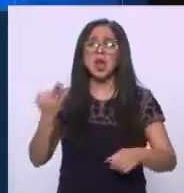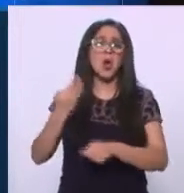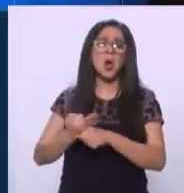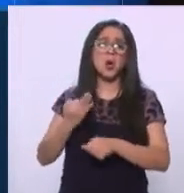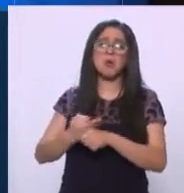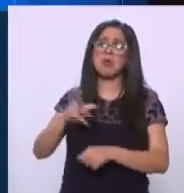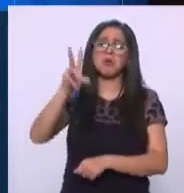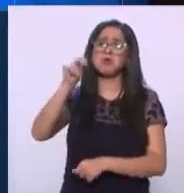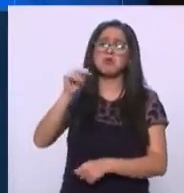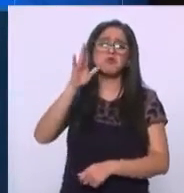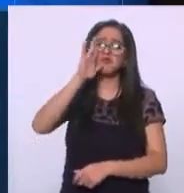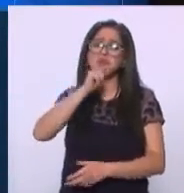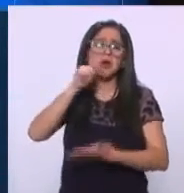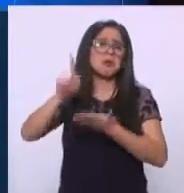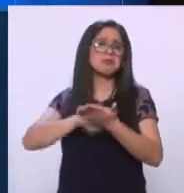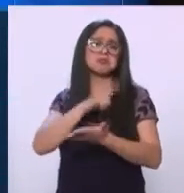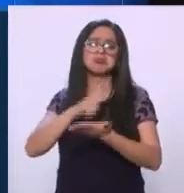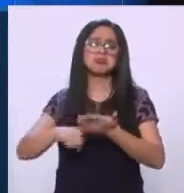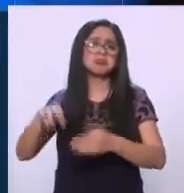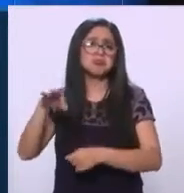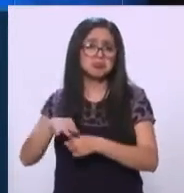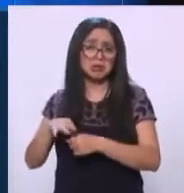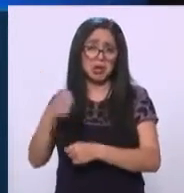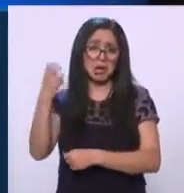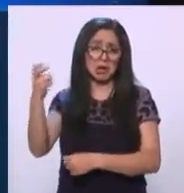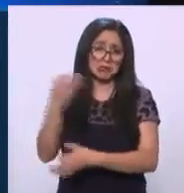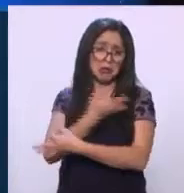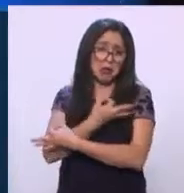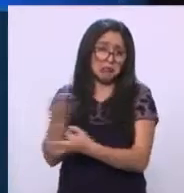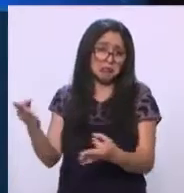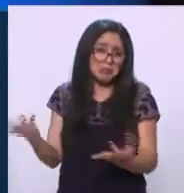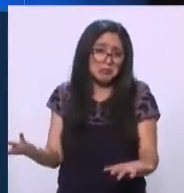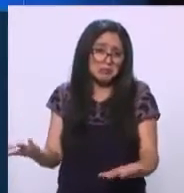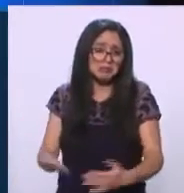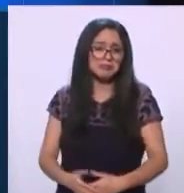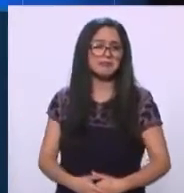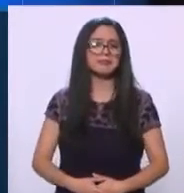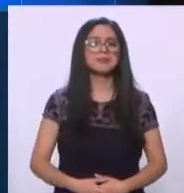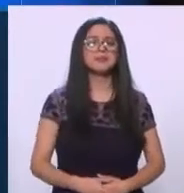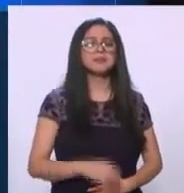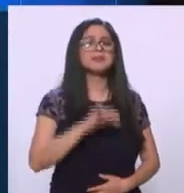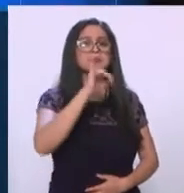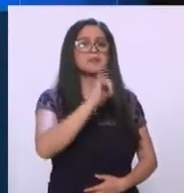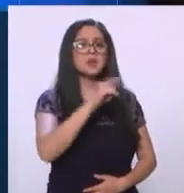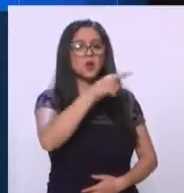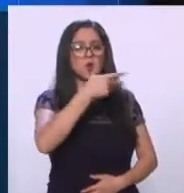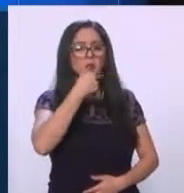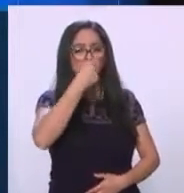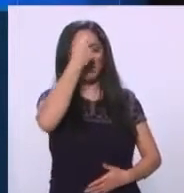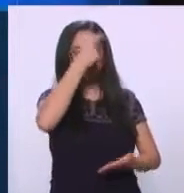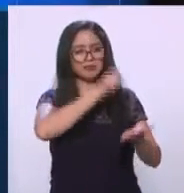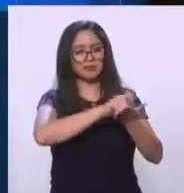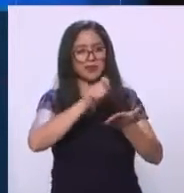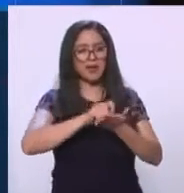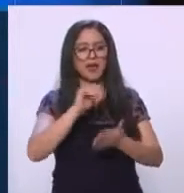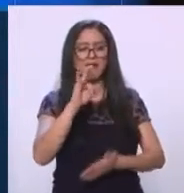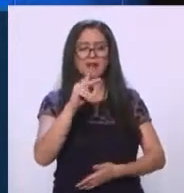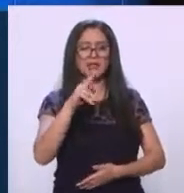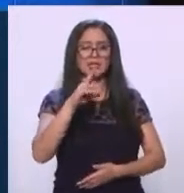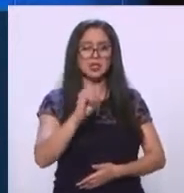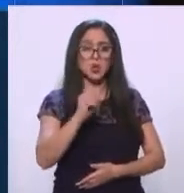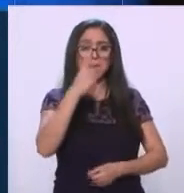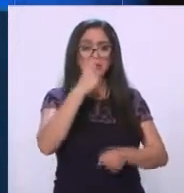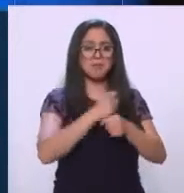ver, desarróllanoslo un poquito porque eso parece indicar. Sí, se trata de un tuit del escritor Francisco Martín Moreno, que ya lo borró hace unas